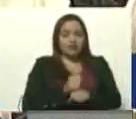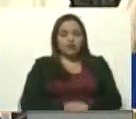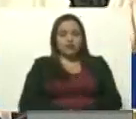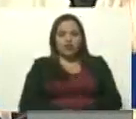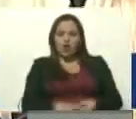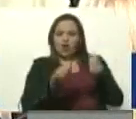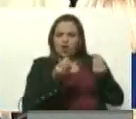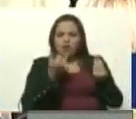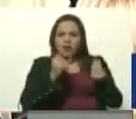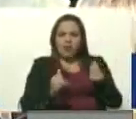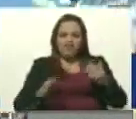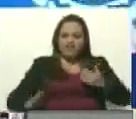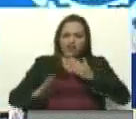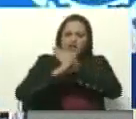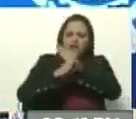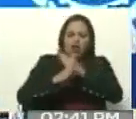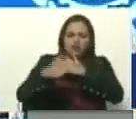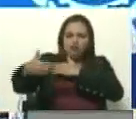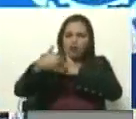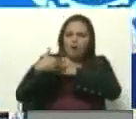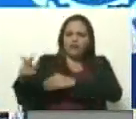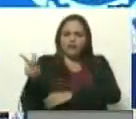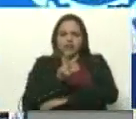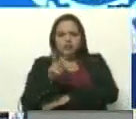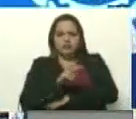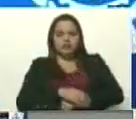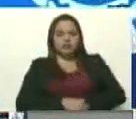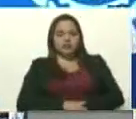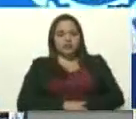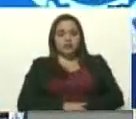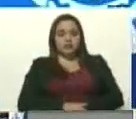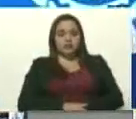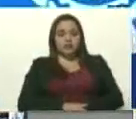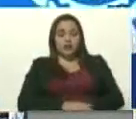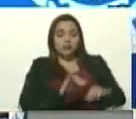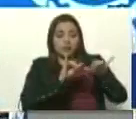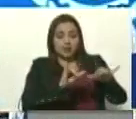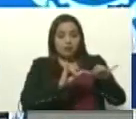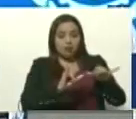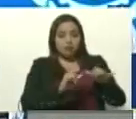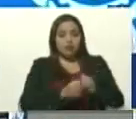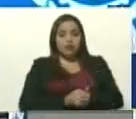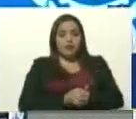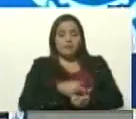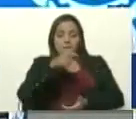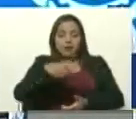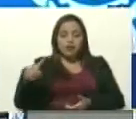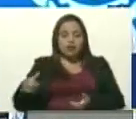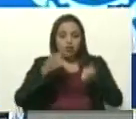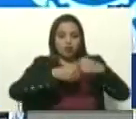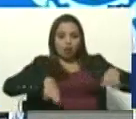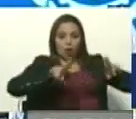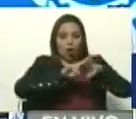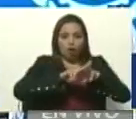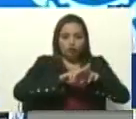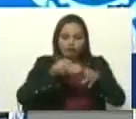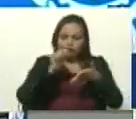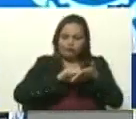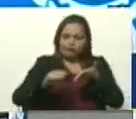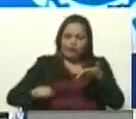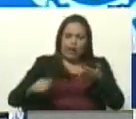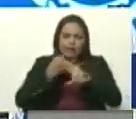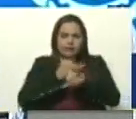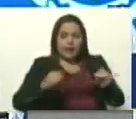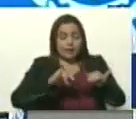ha sido el bloqueo criminal contra Venezuela, donde relatores independientes de las Naciones Unidas, donde